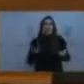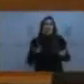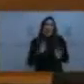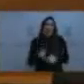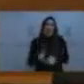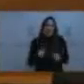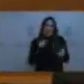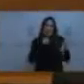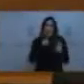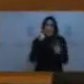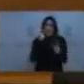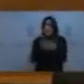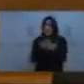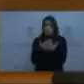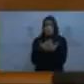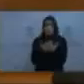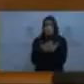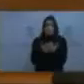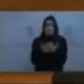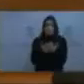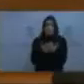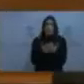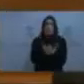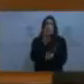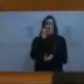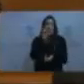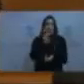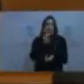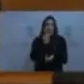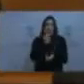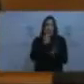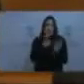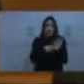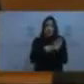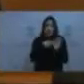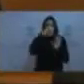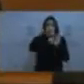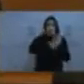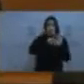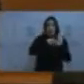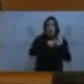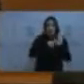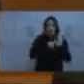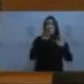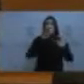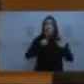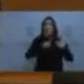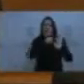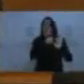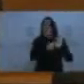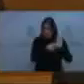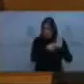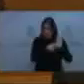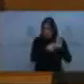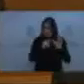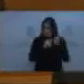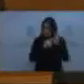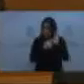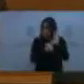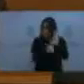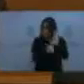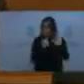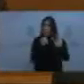mismo ha dicho, en octubre pasado, con el nombre de Marco Integral de Actuaciones del Área Sexta. Nombre